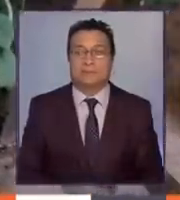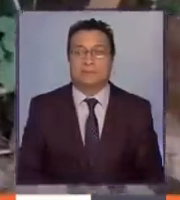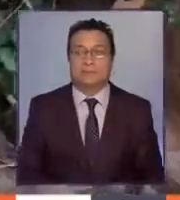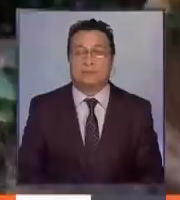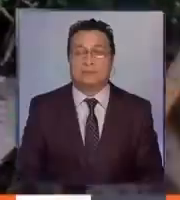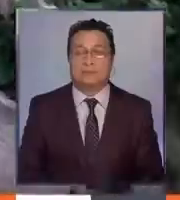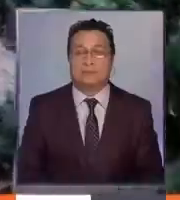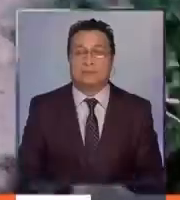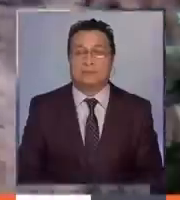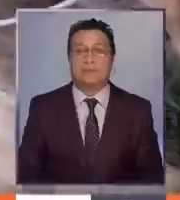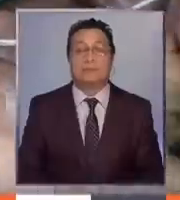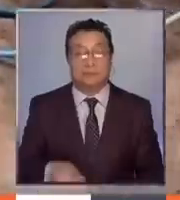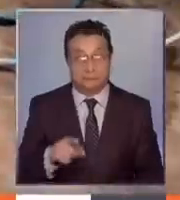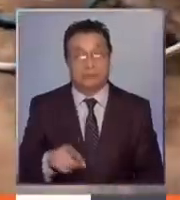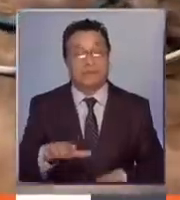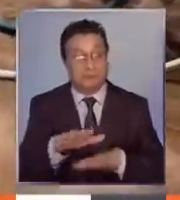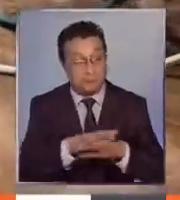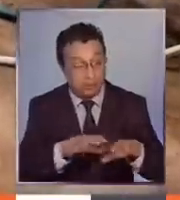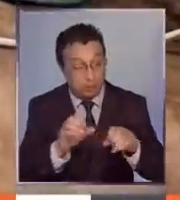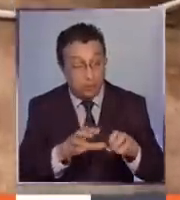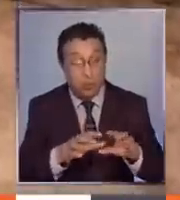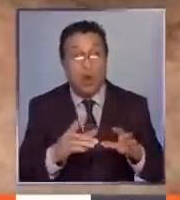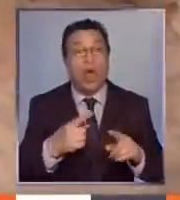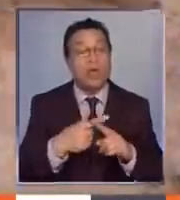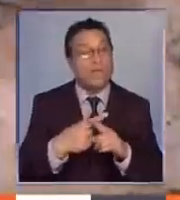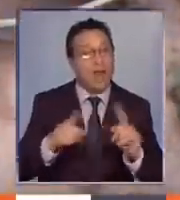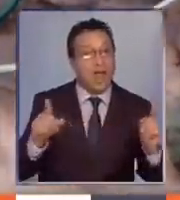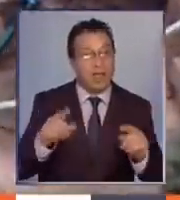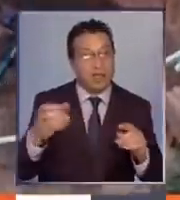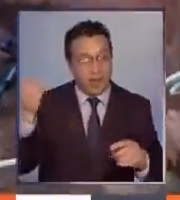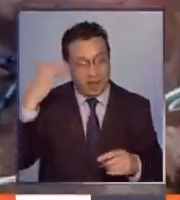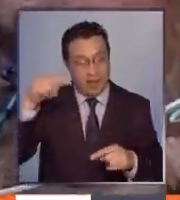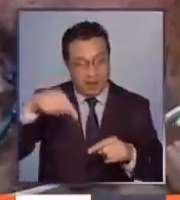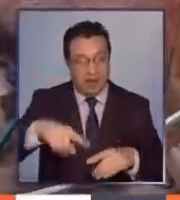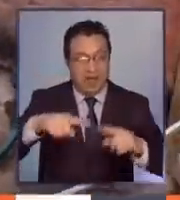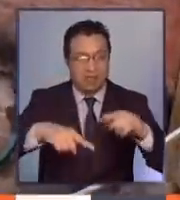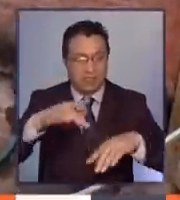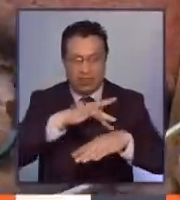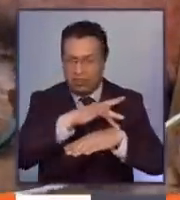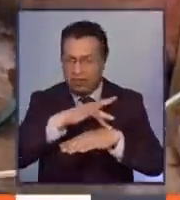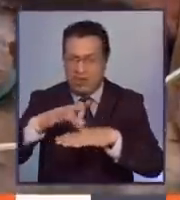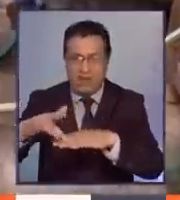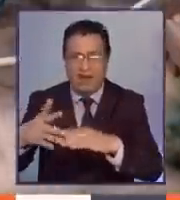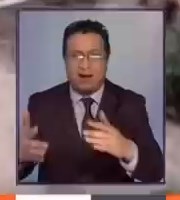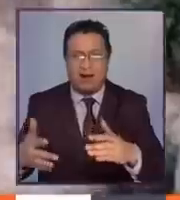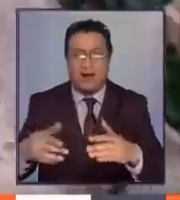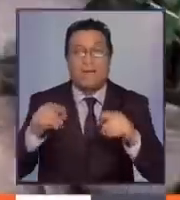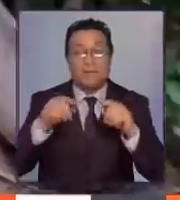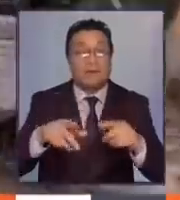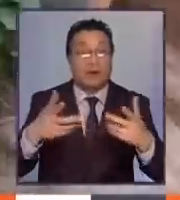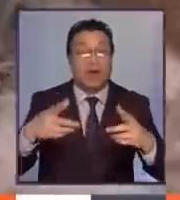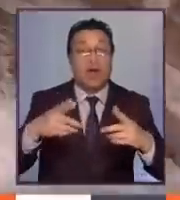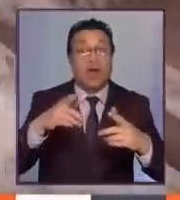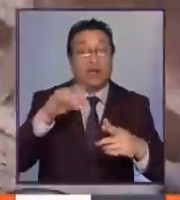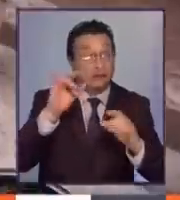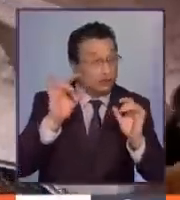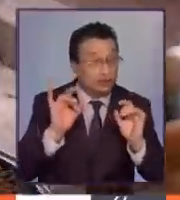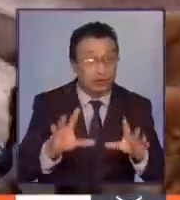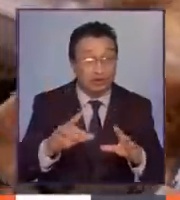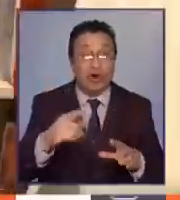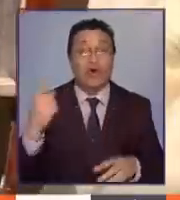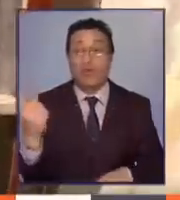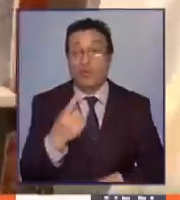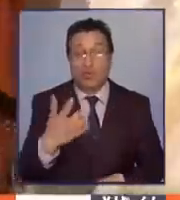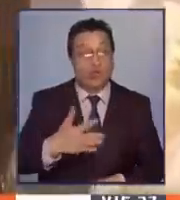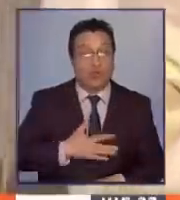Sí que fue una crianza fuera de lo común la que tuvieron aquí, en medio del desierto, donde son y siempre han sido